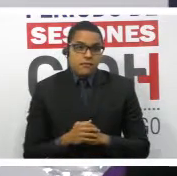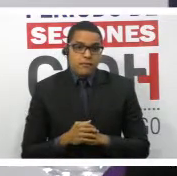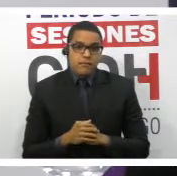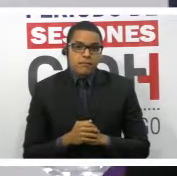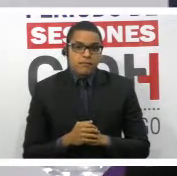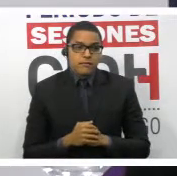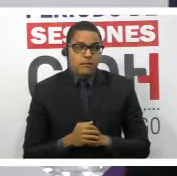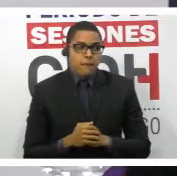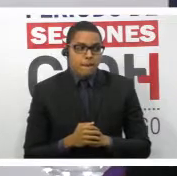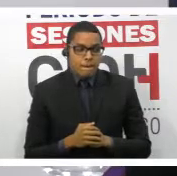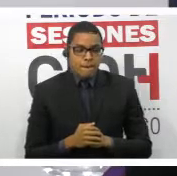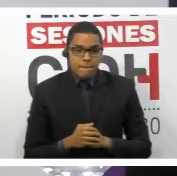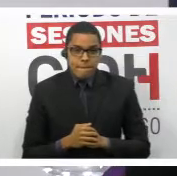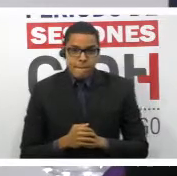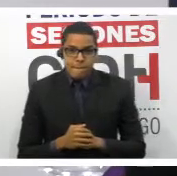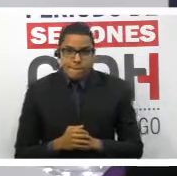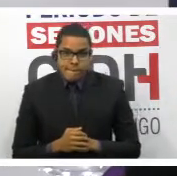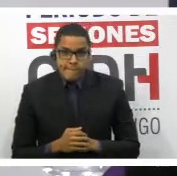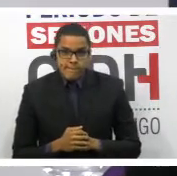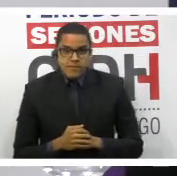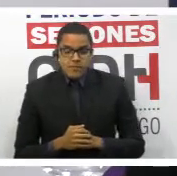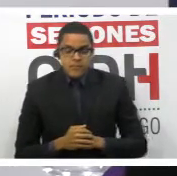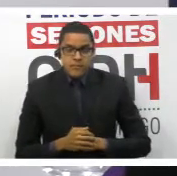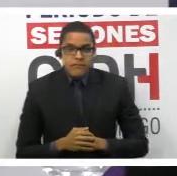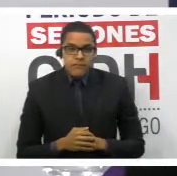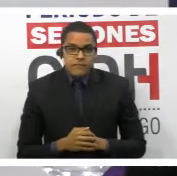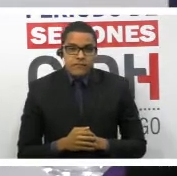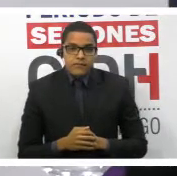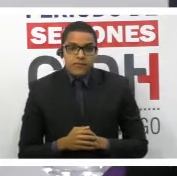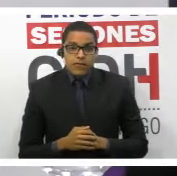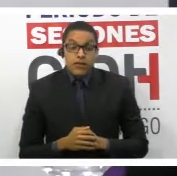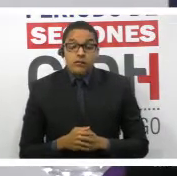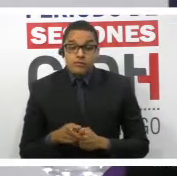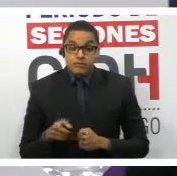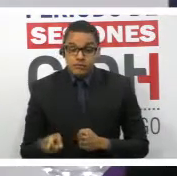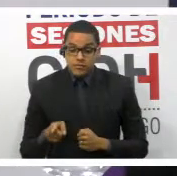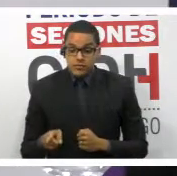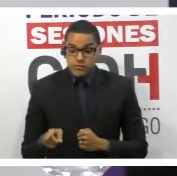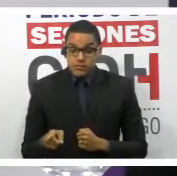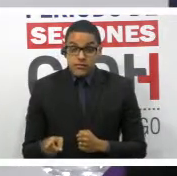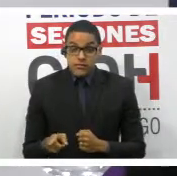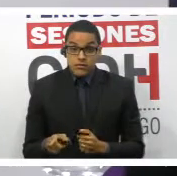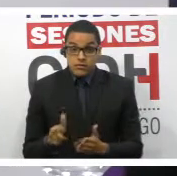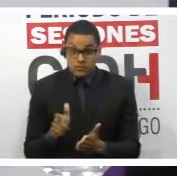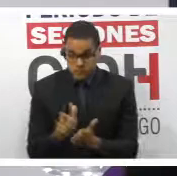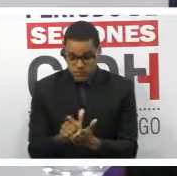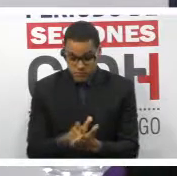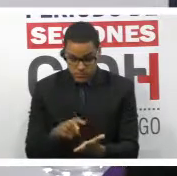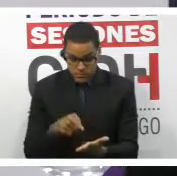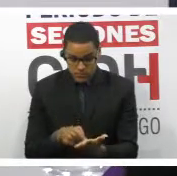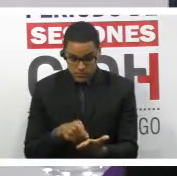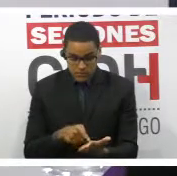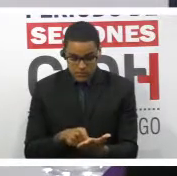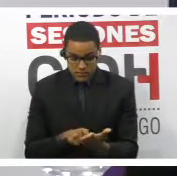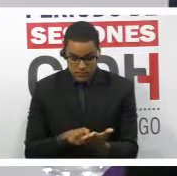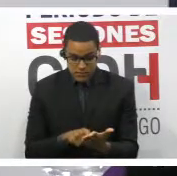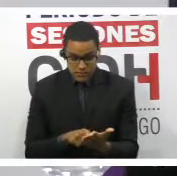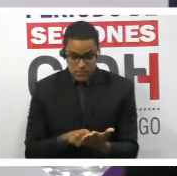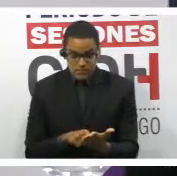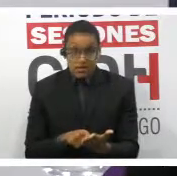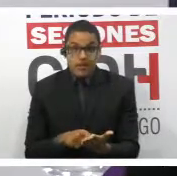de méjico y ahí hay una brecha en donde imposibilitaría